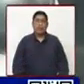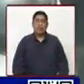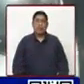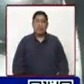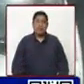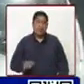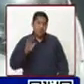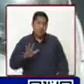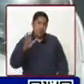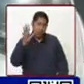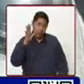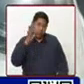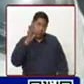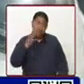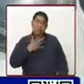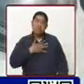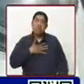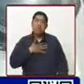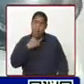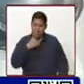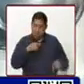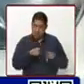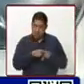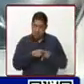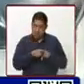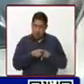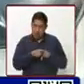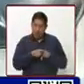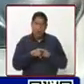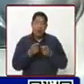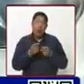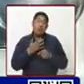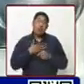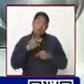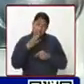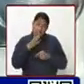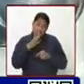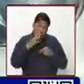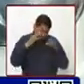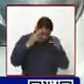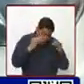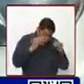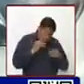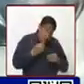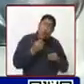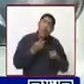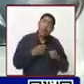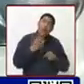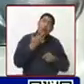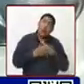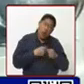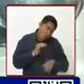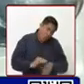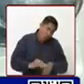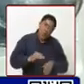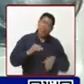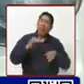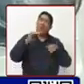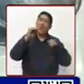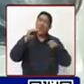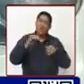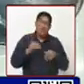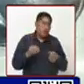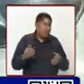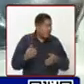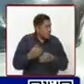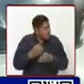Su mamá era mi hermana y mi mamita le crió desde los 5 años y todos, mi hermano igual, era nuestro